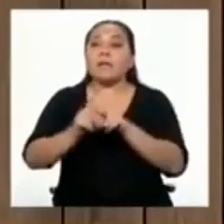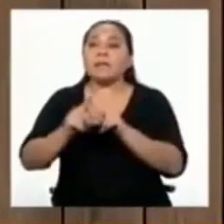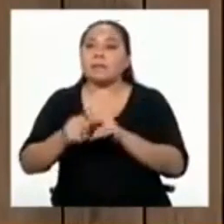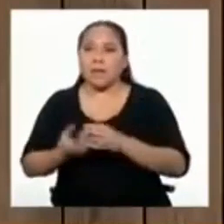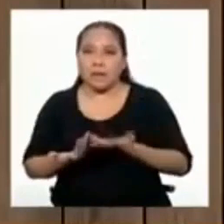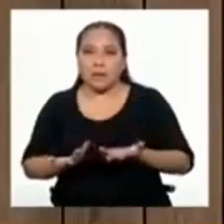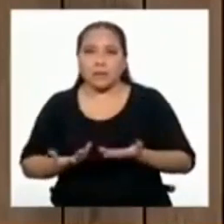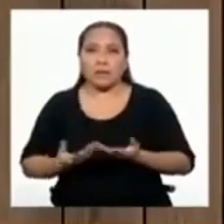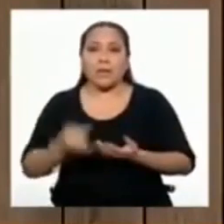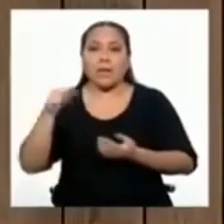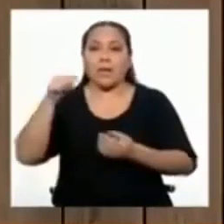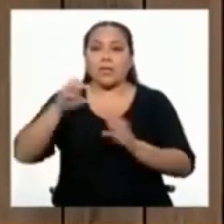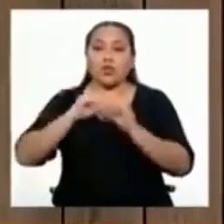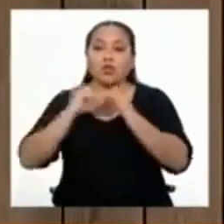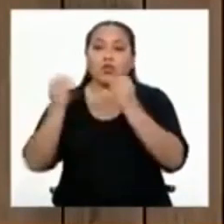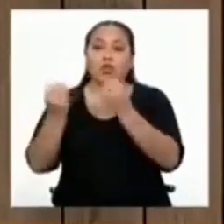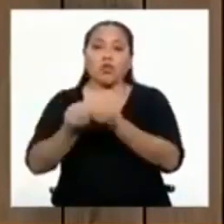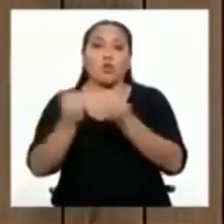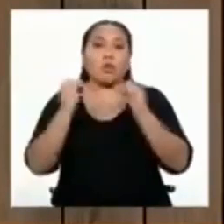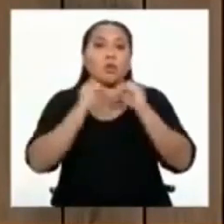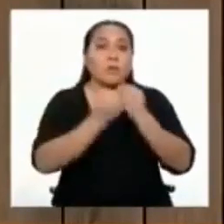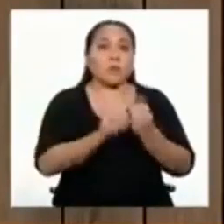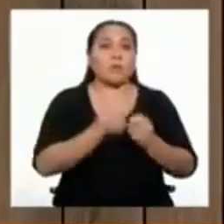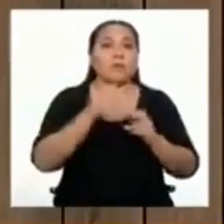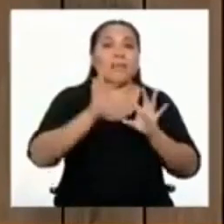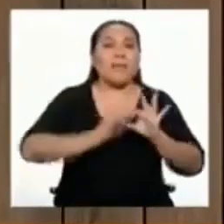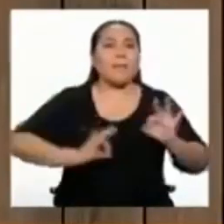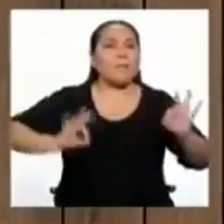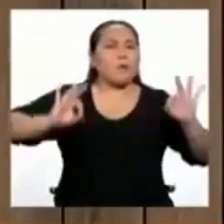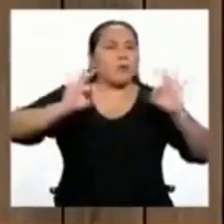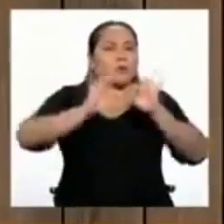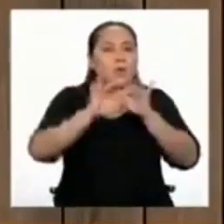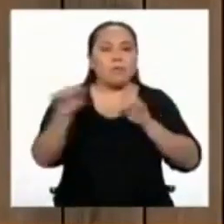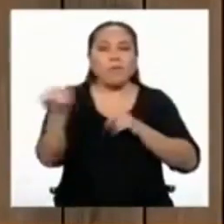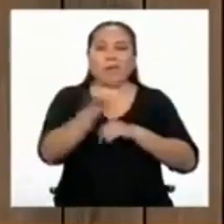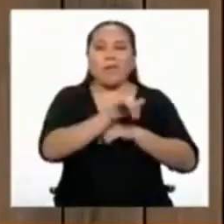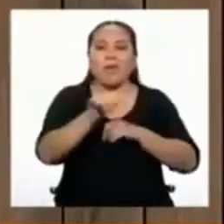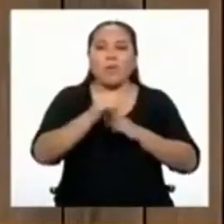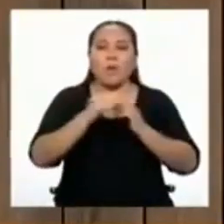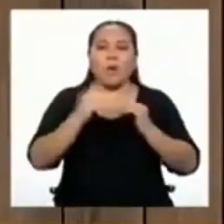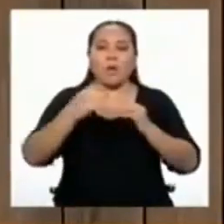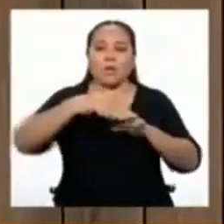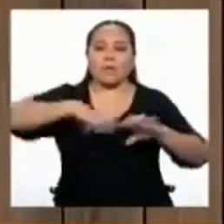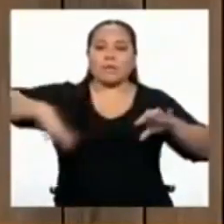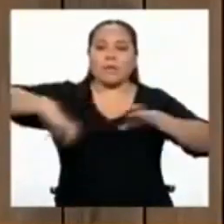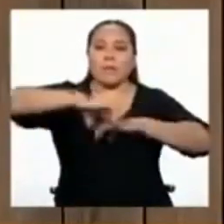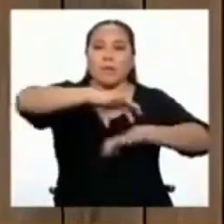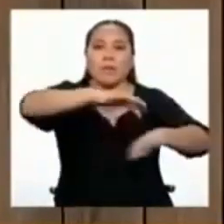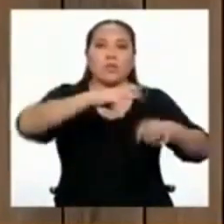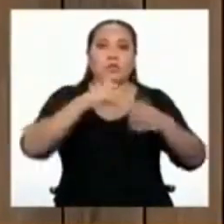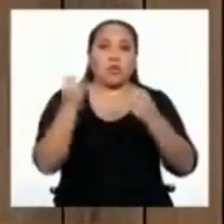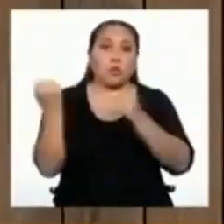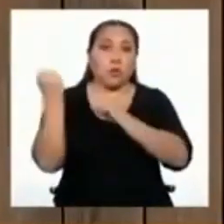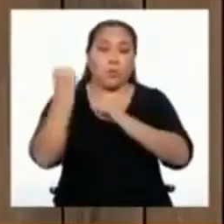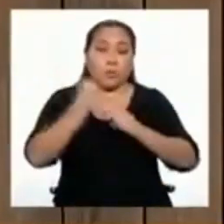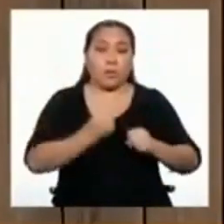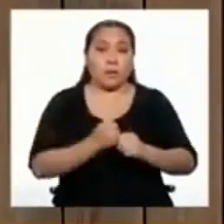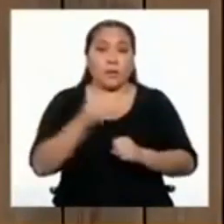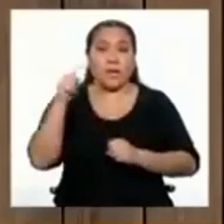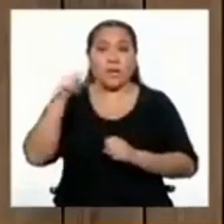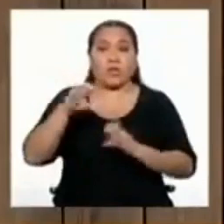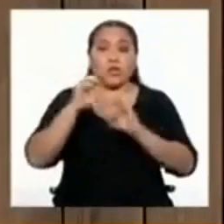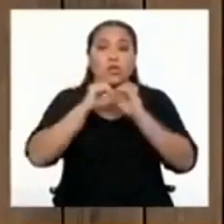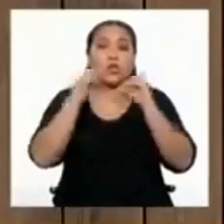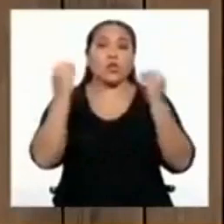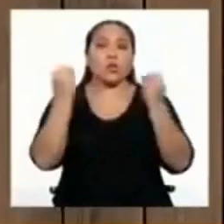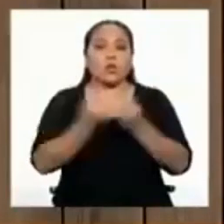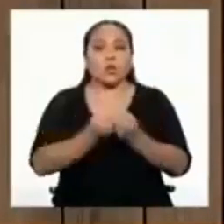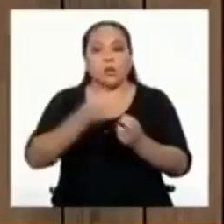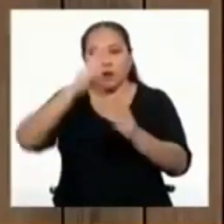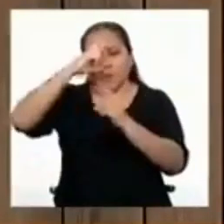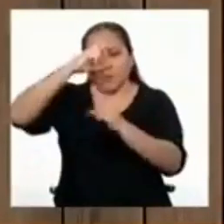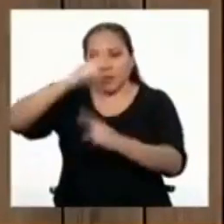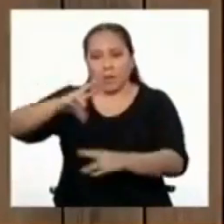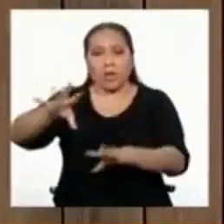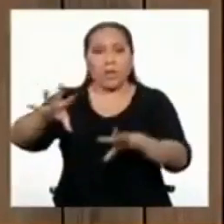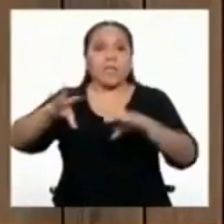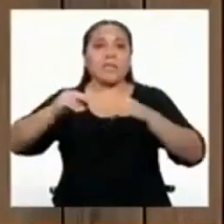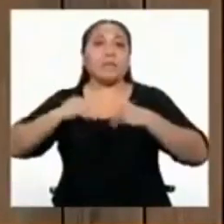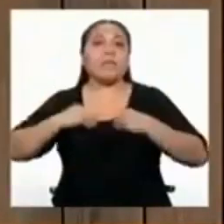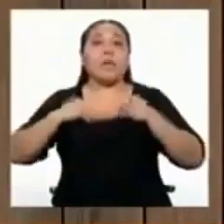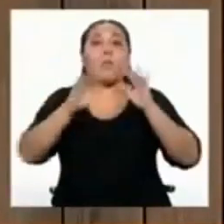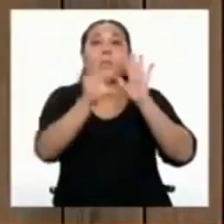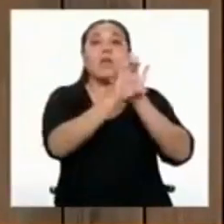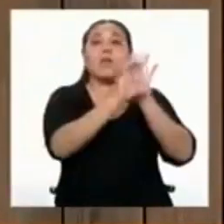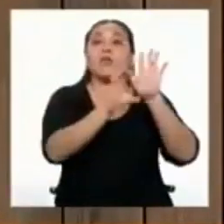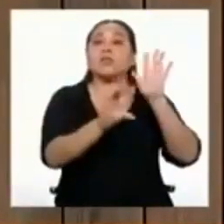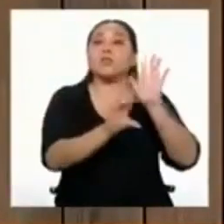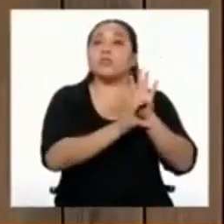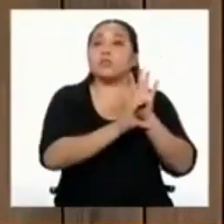es tan importante como la separación de los poderes. Estos organismos son reconocidos por la Constitución Política del